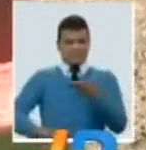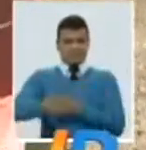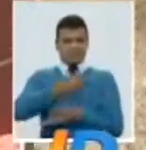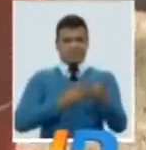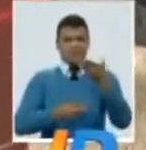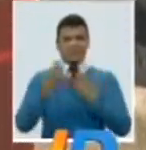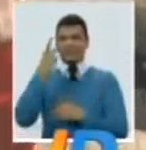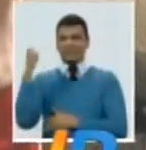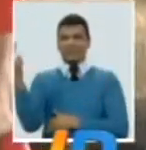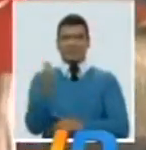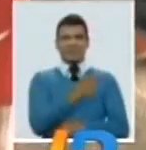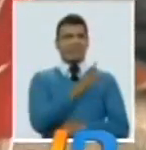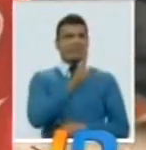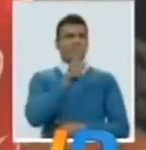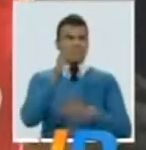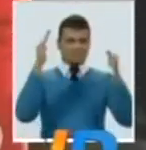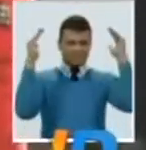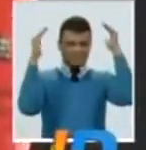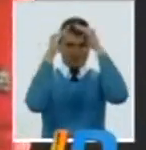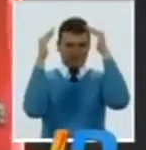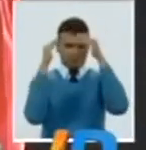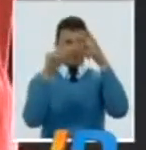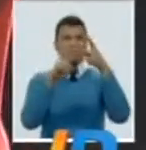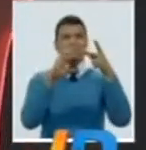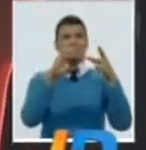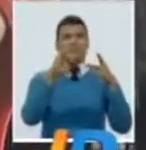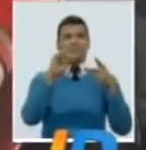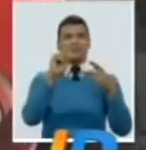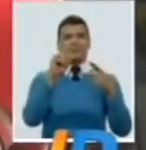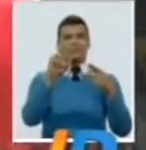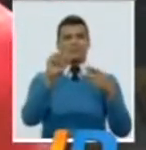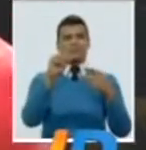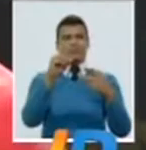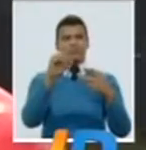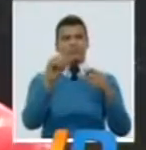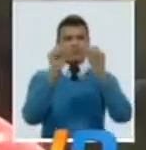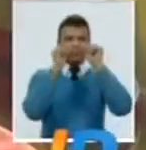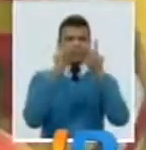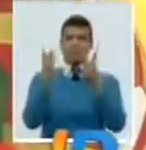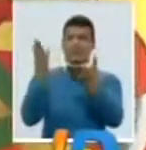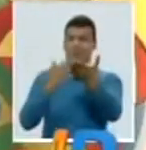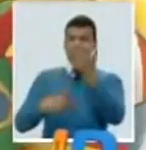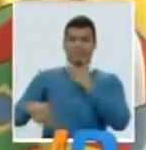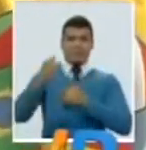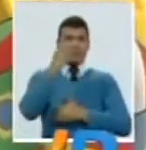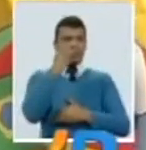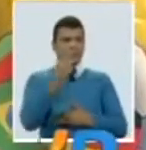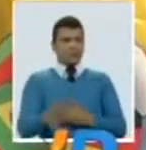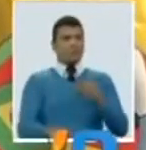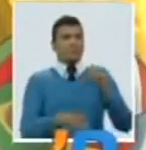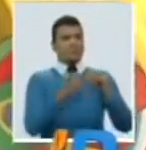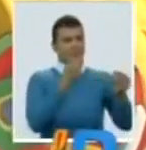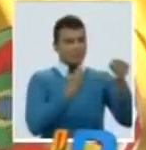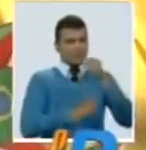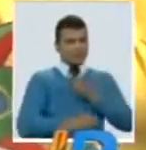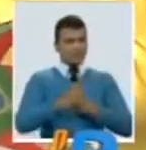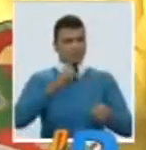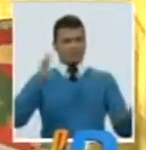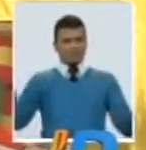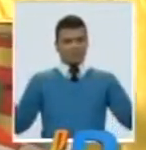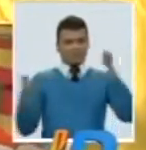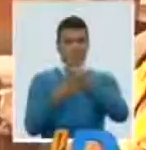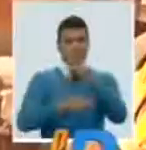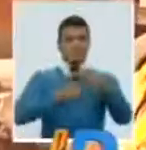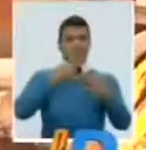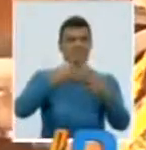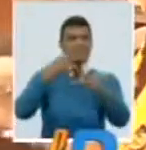han acudido a figuras como Cristiano Ronaldo y Juan Guillermo Cuadrado para atraer al público caleño. Y hasta las comidas cambiaron de su nombre